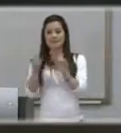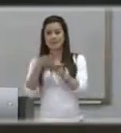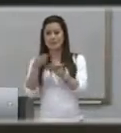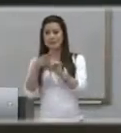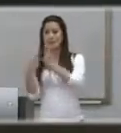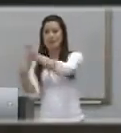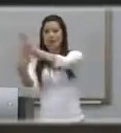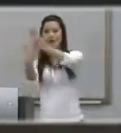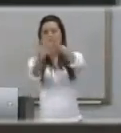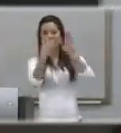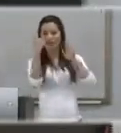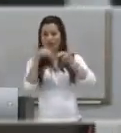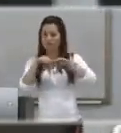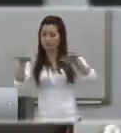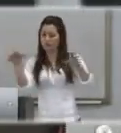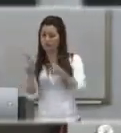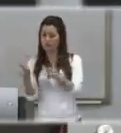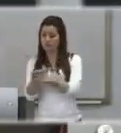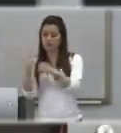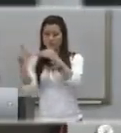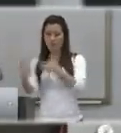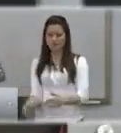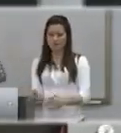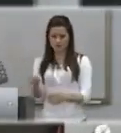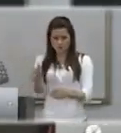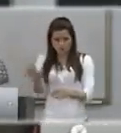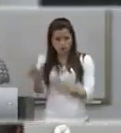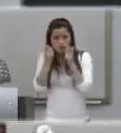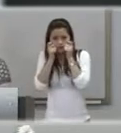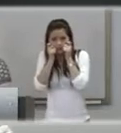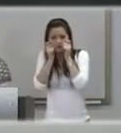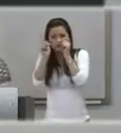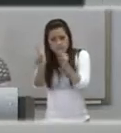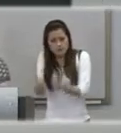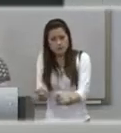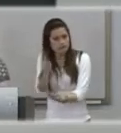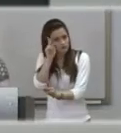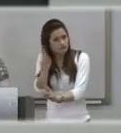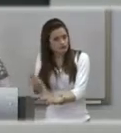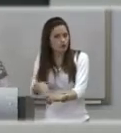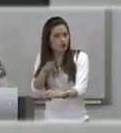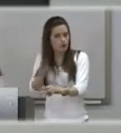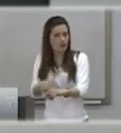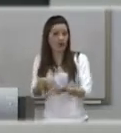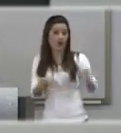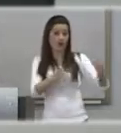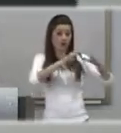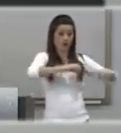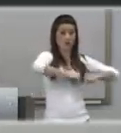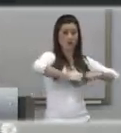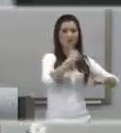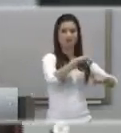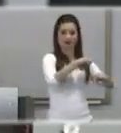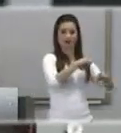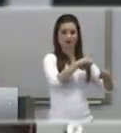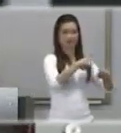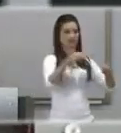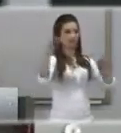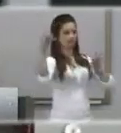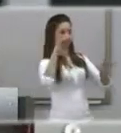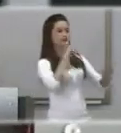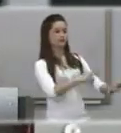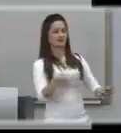personas. Y eso es una etapa que otros movimientos ya han superado hace un rato. Bien, quisiera